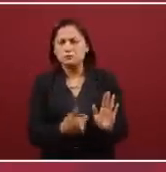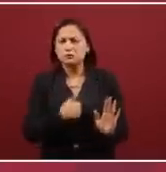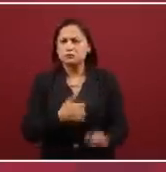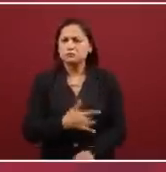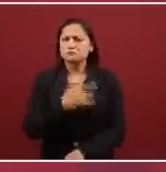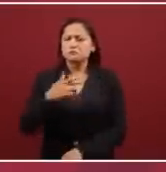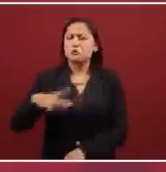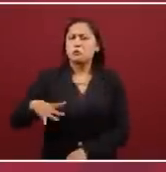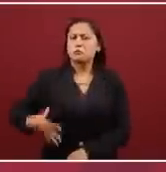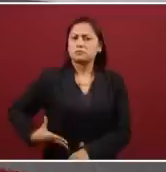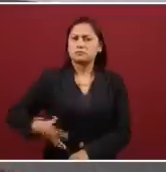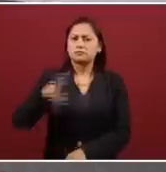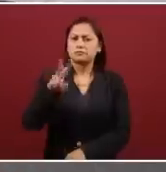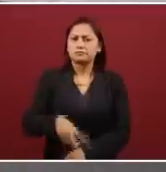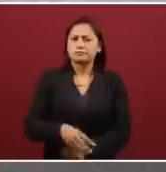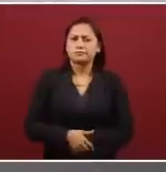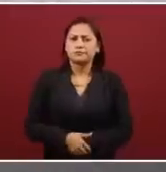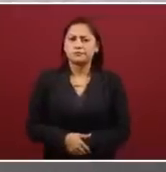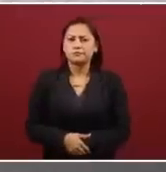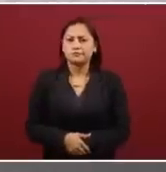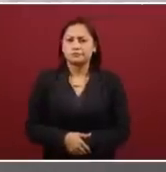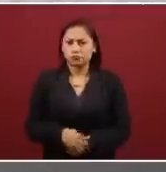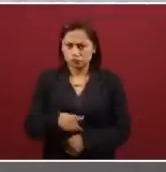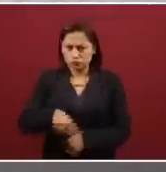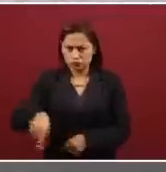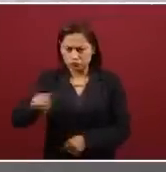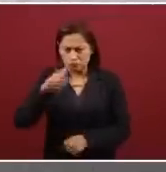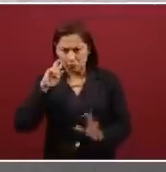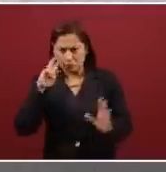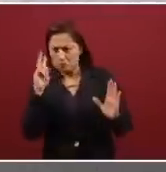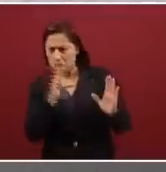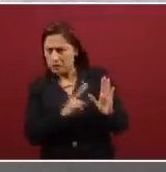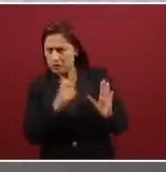Todo lo demás, revísenlos.